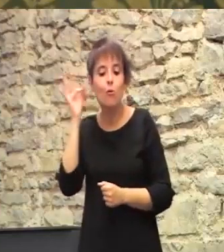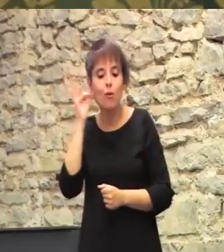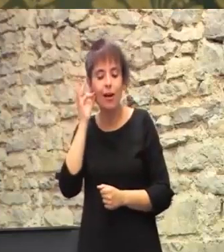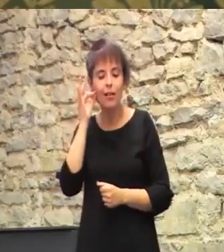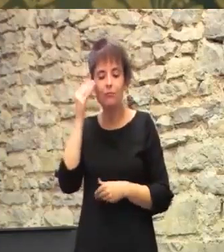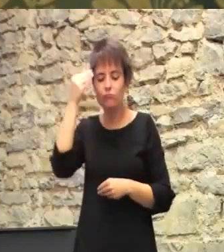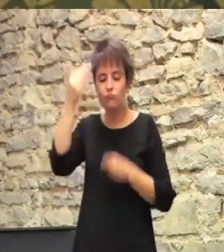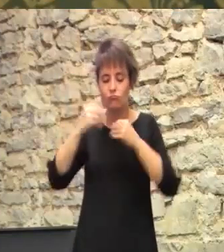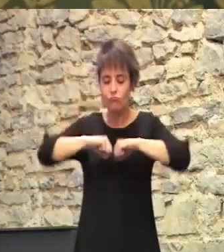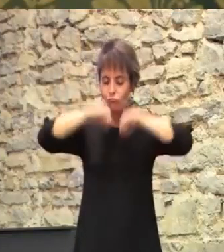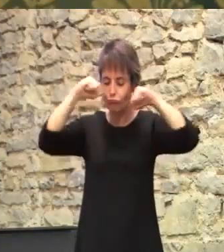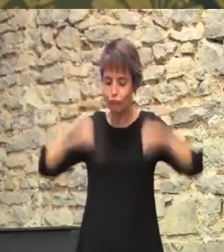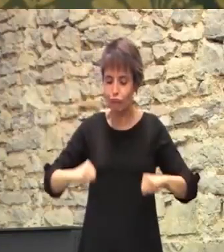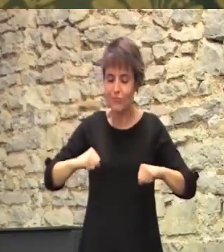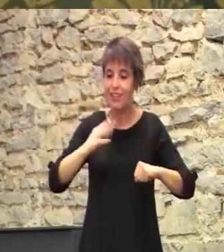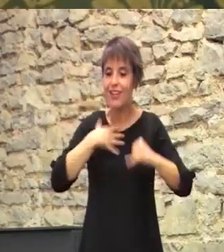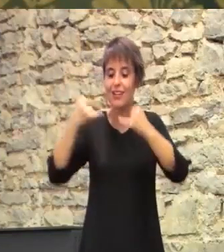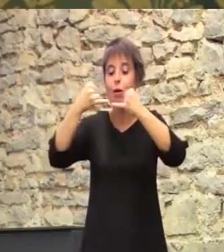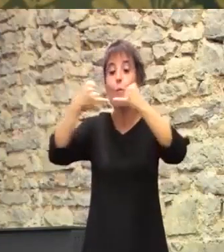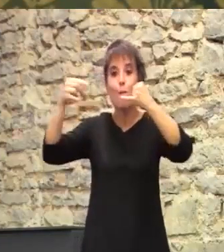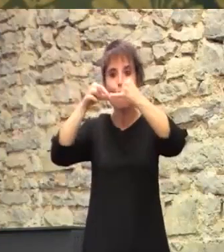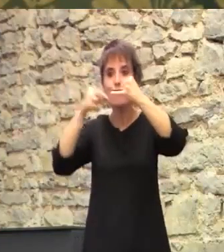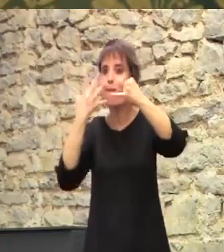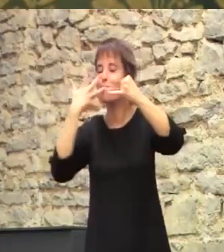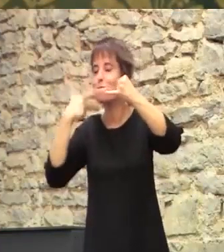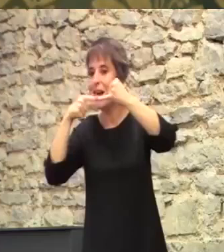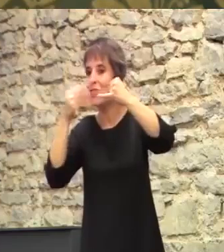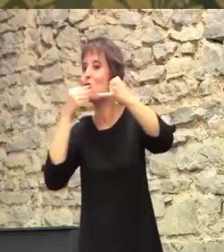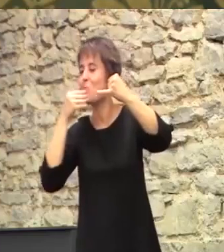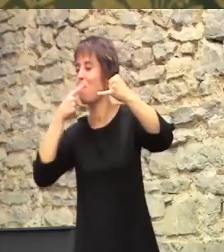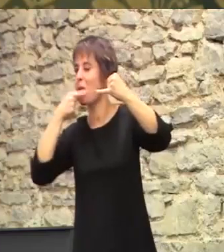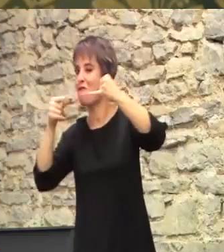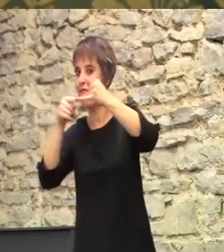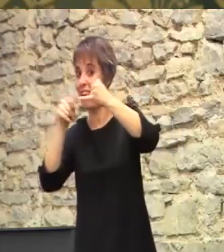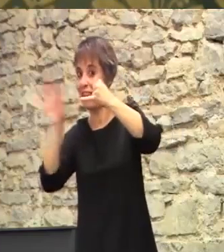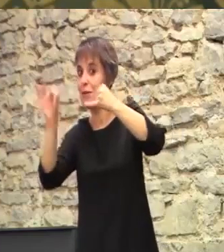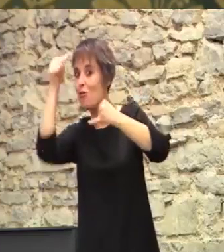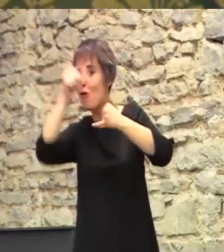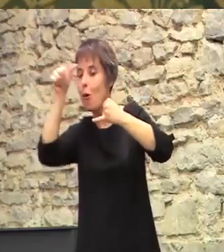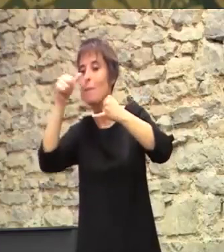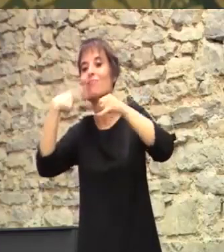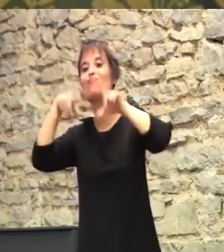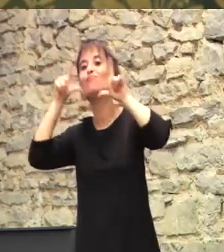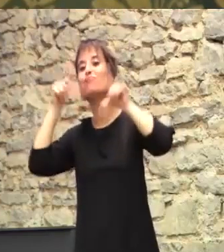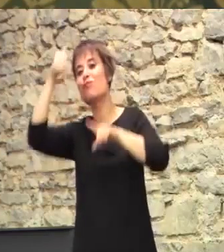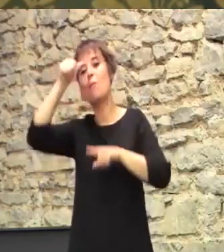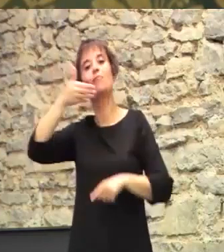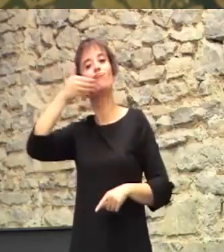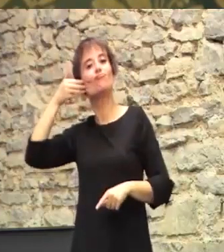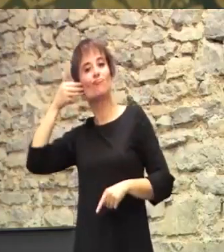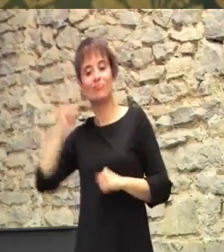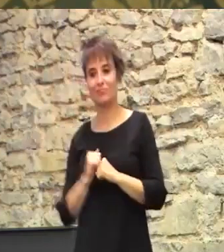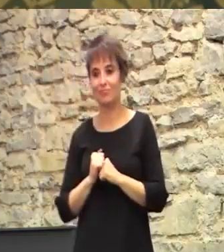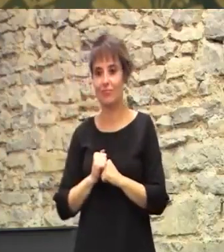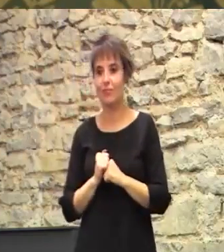un privilegio obviamente la punta del espárrago es lo más rico y nomás comible espero que el privilegio lo tenía el varón y el